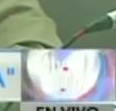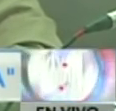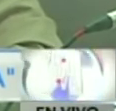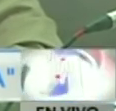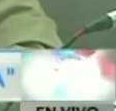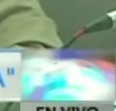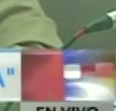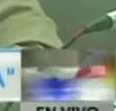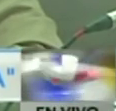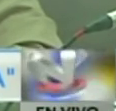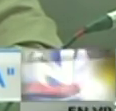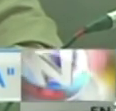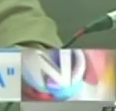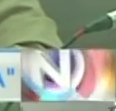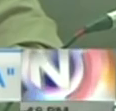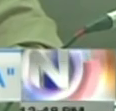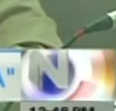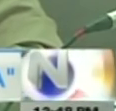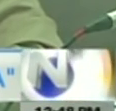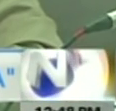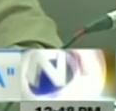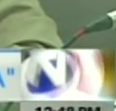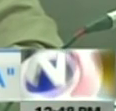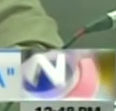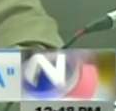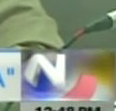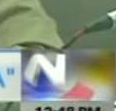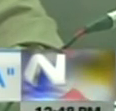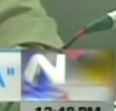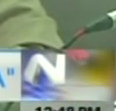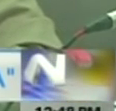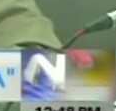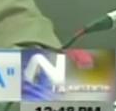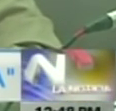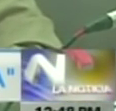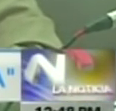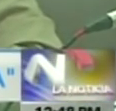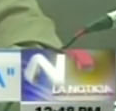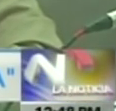venezolano, que va a traer lluvias, agüita va a traer para el país.